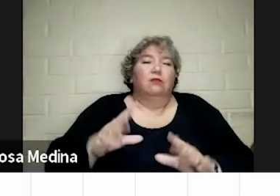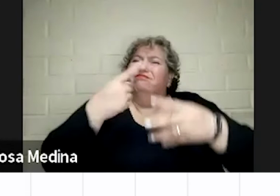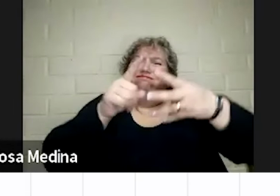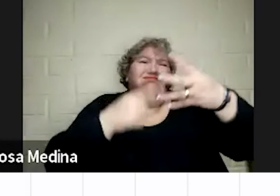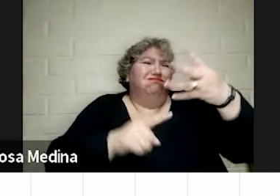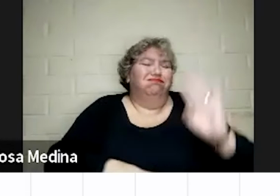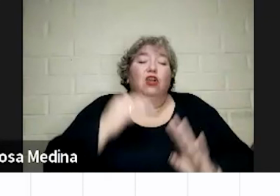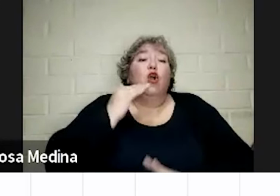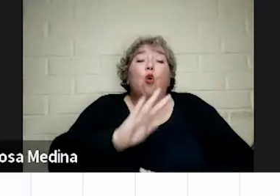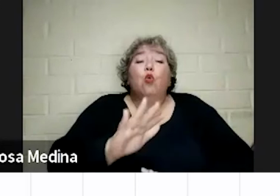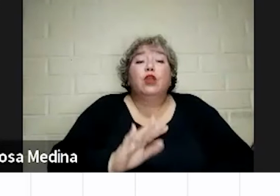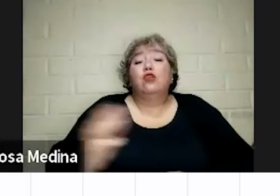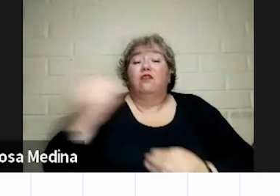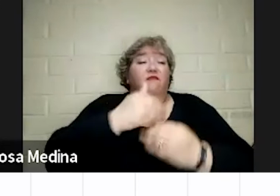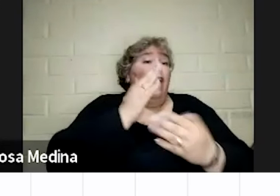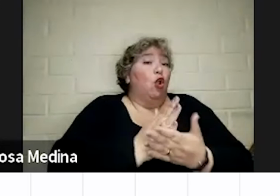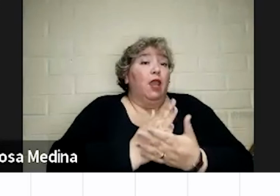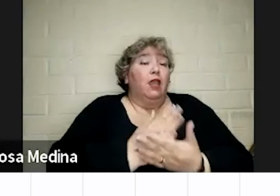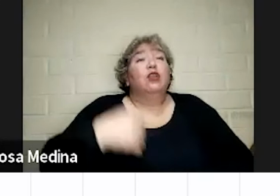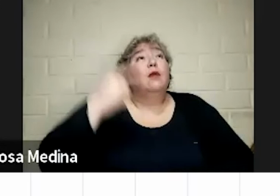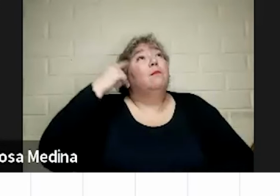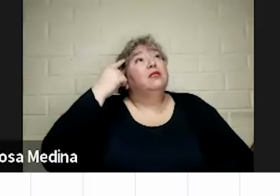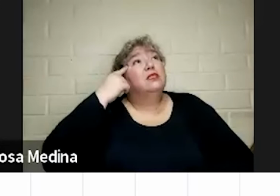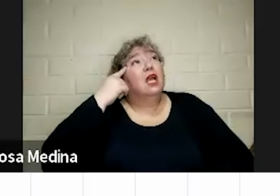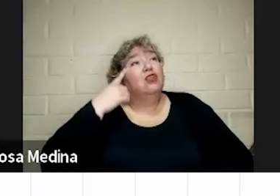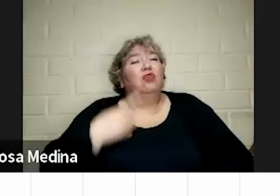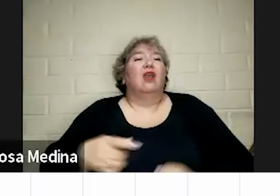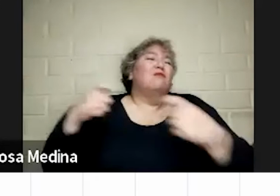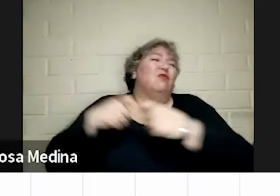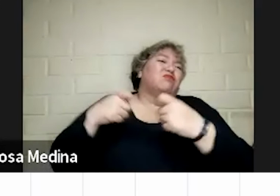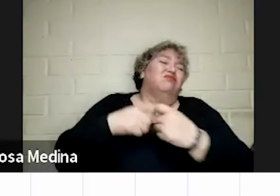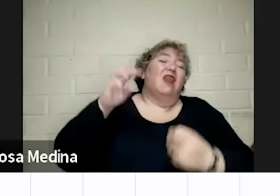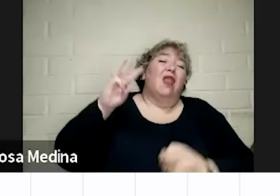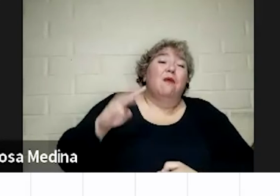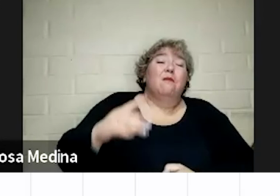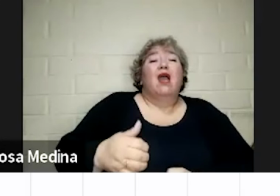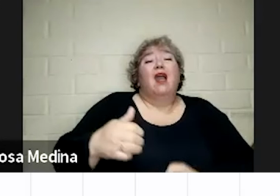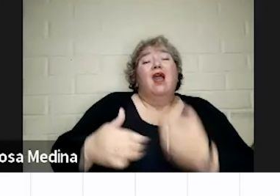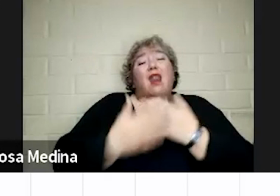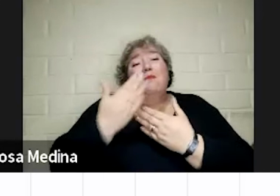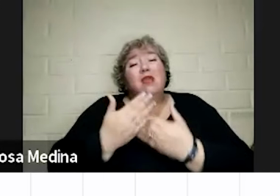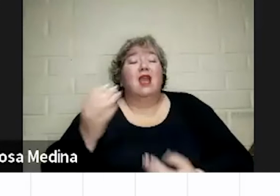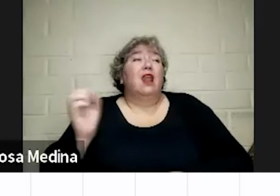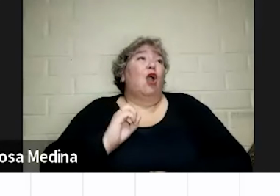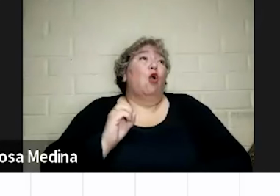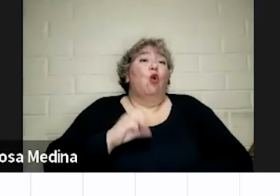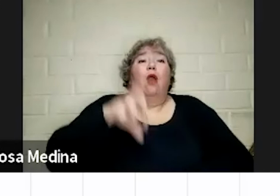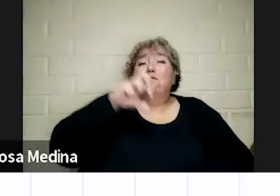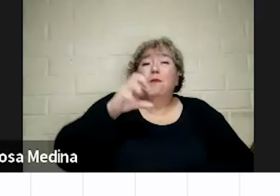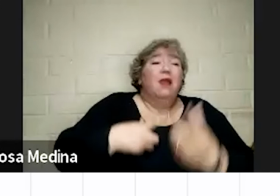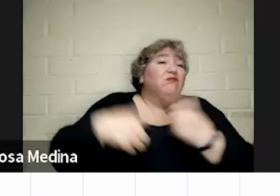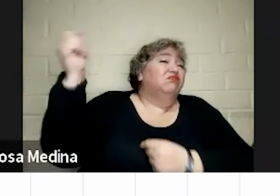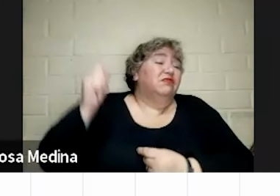que llega a la escuela y está pensando en que a lo mejor se peleó con la mamá en la mañana, o no sé, el papá se fue, etcétera. Son